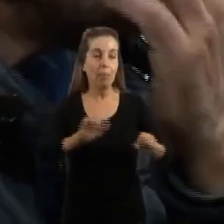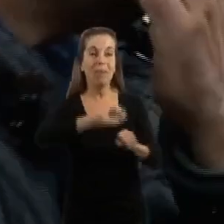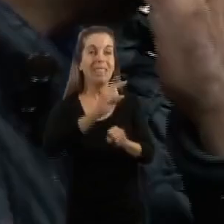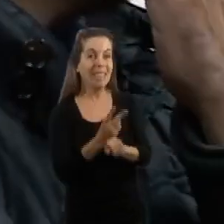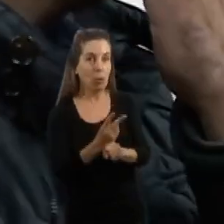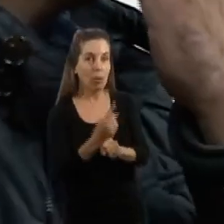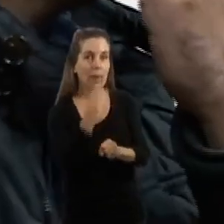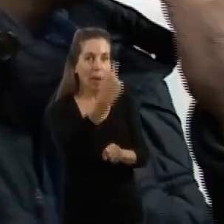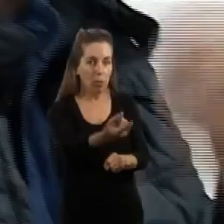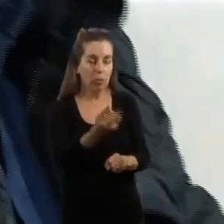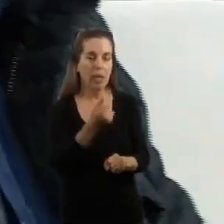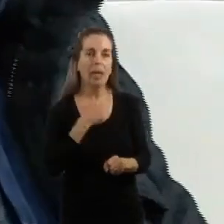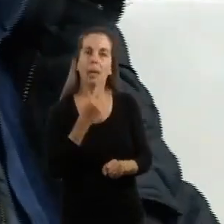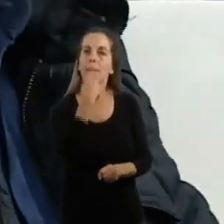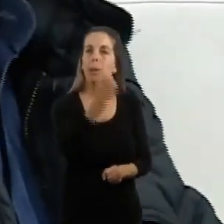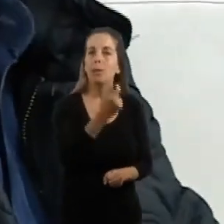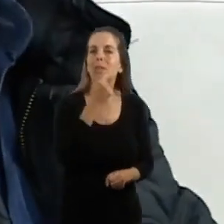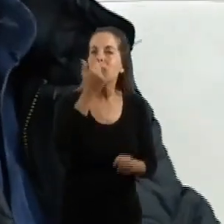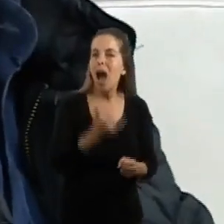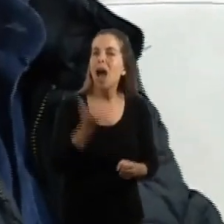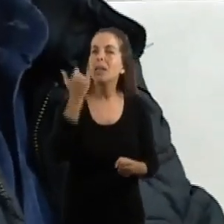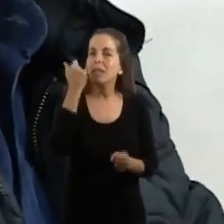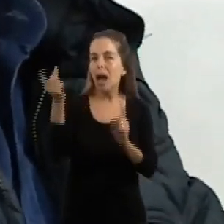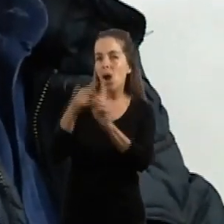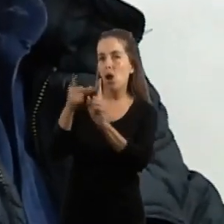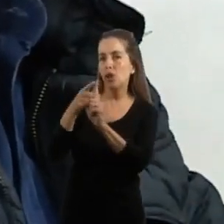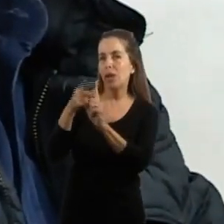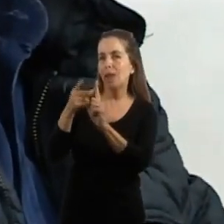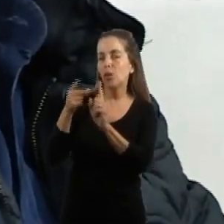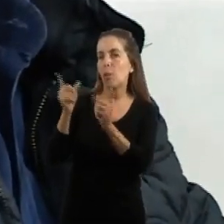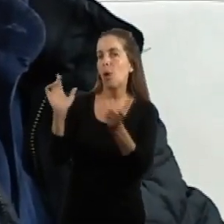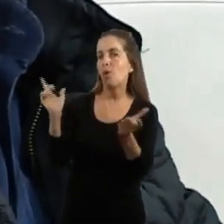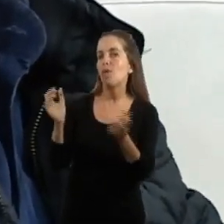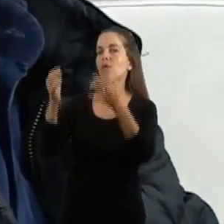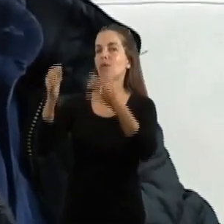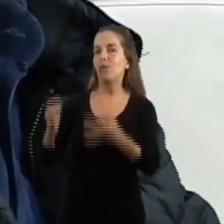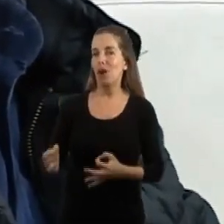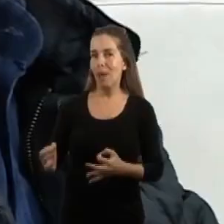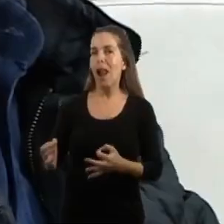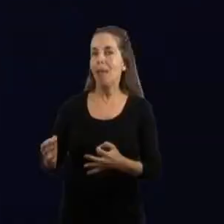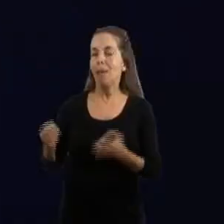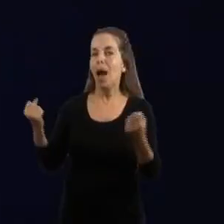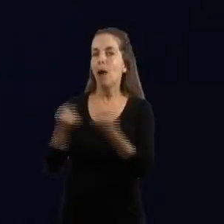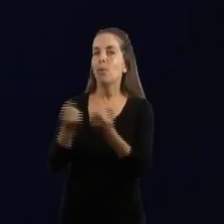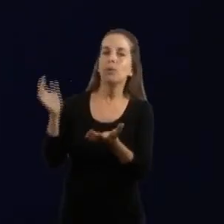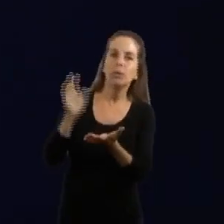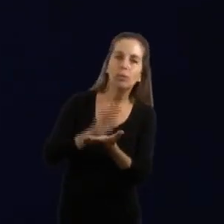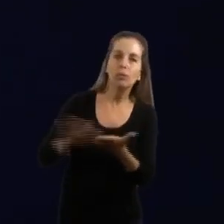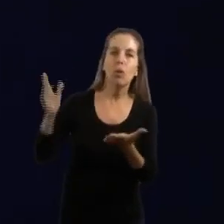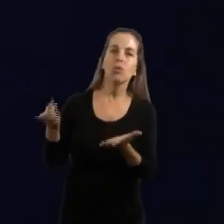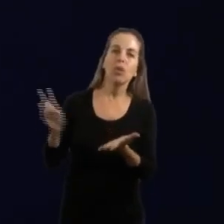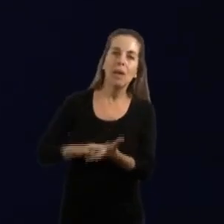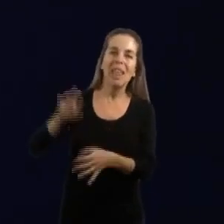permite, preguntarle si hay conversaciones formales con el Fondo Monetario para la negociación de un nuevo acuerdo. Gracias.